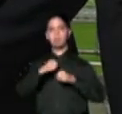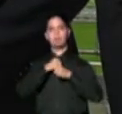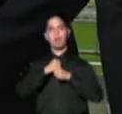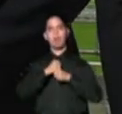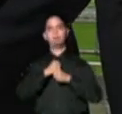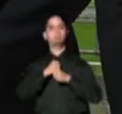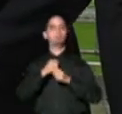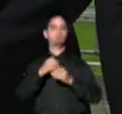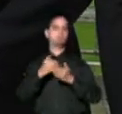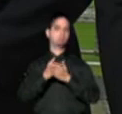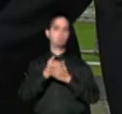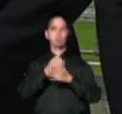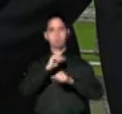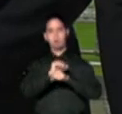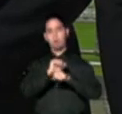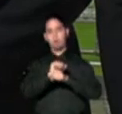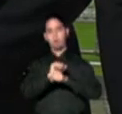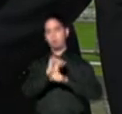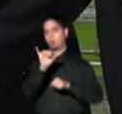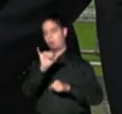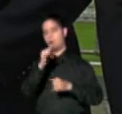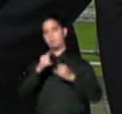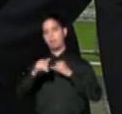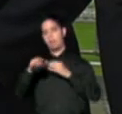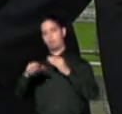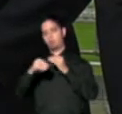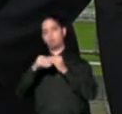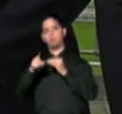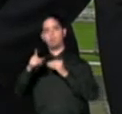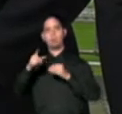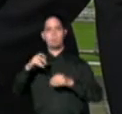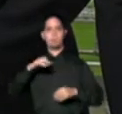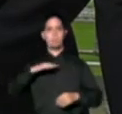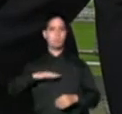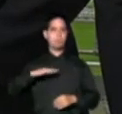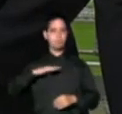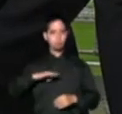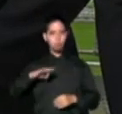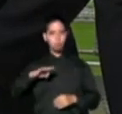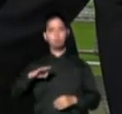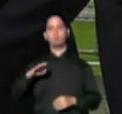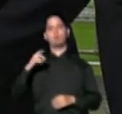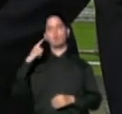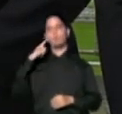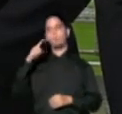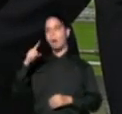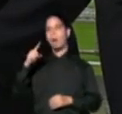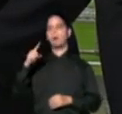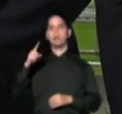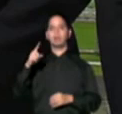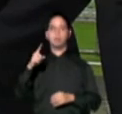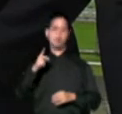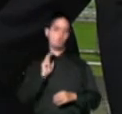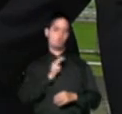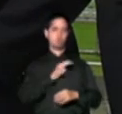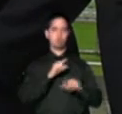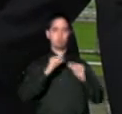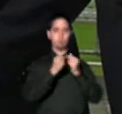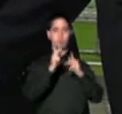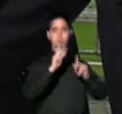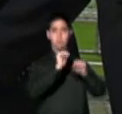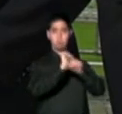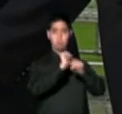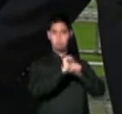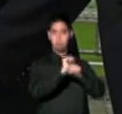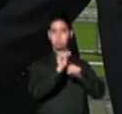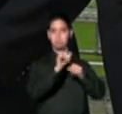mayor. Y por último, incluye unos beneficios noveles para nuestra clase trabajadora, que incluyen